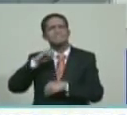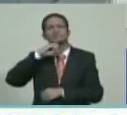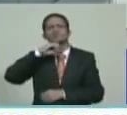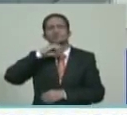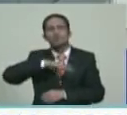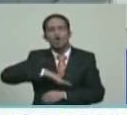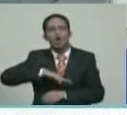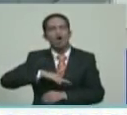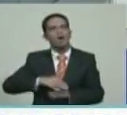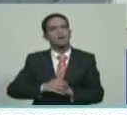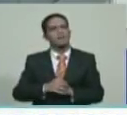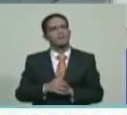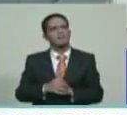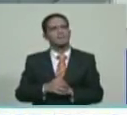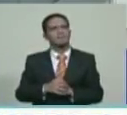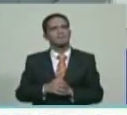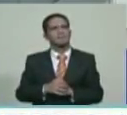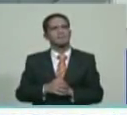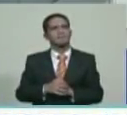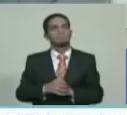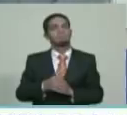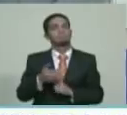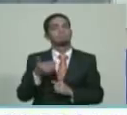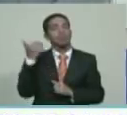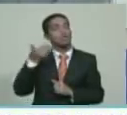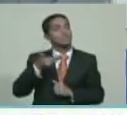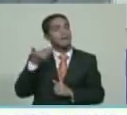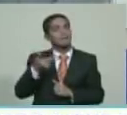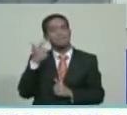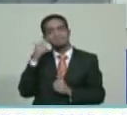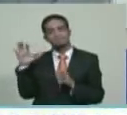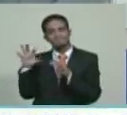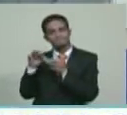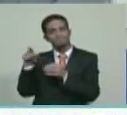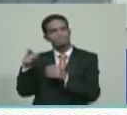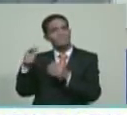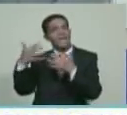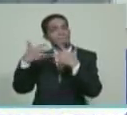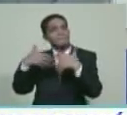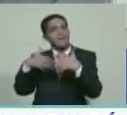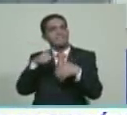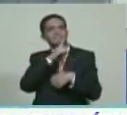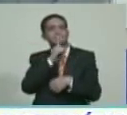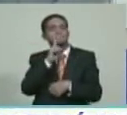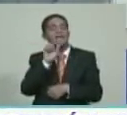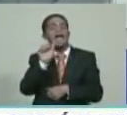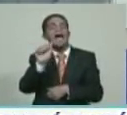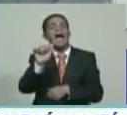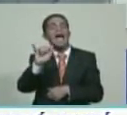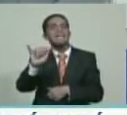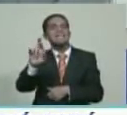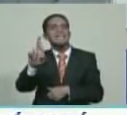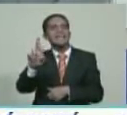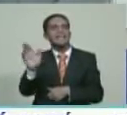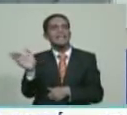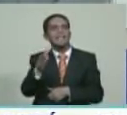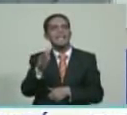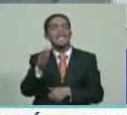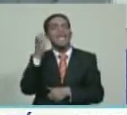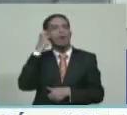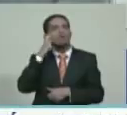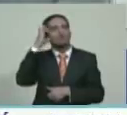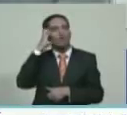deseamos calificarlo con esta poderosísima empresa a europa a quien agradecemos su